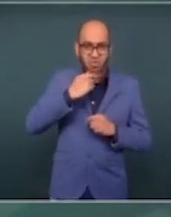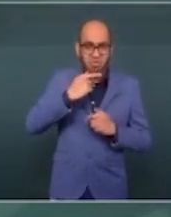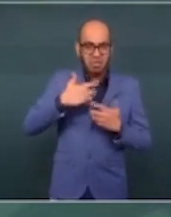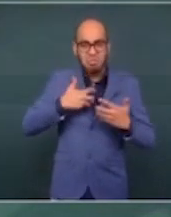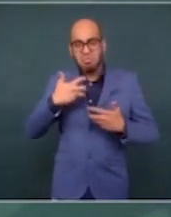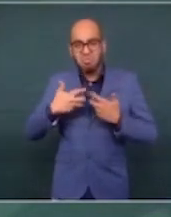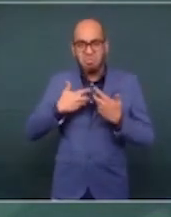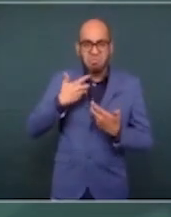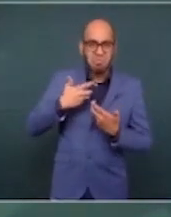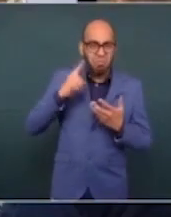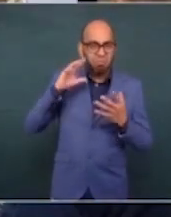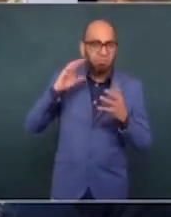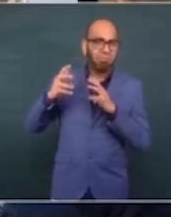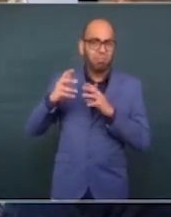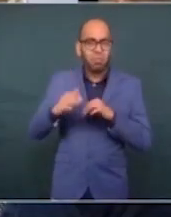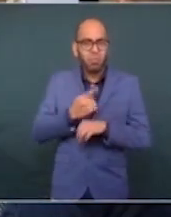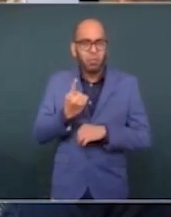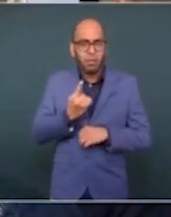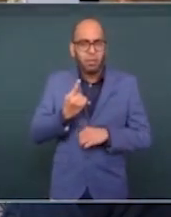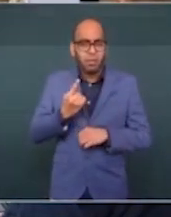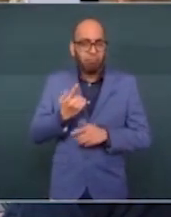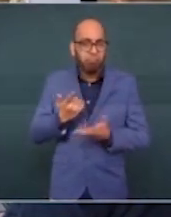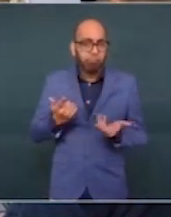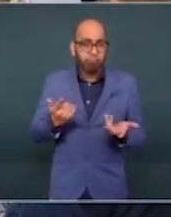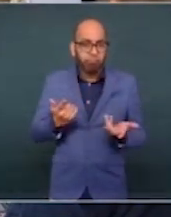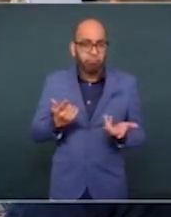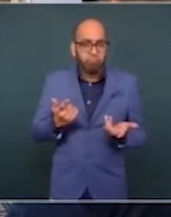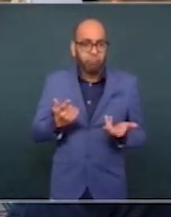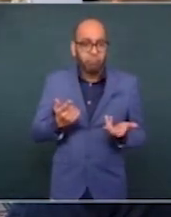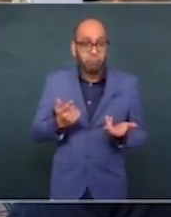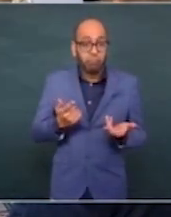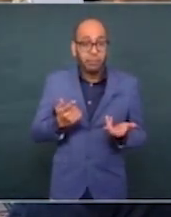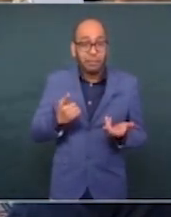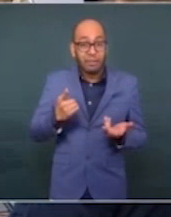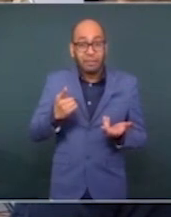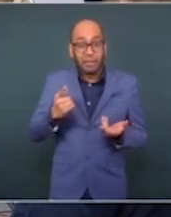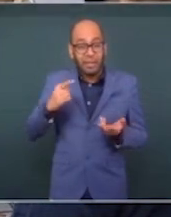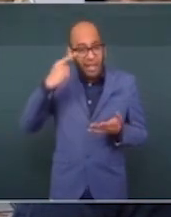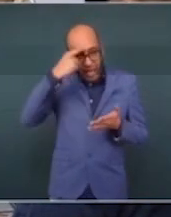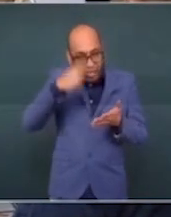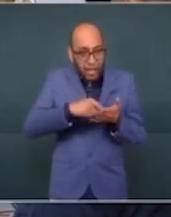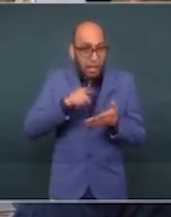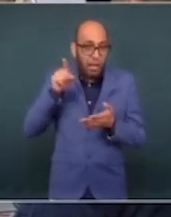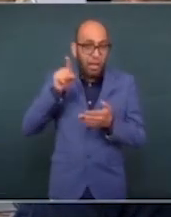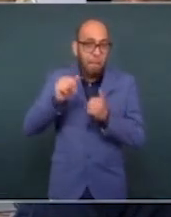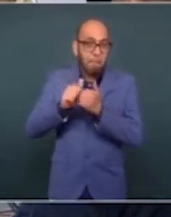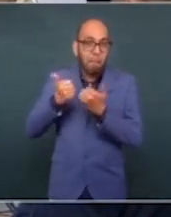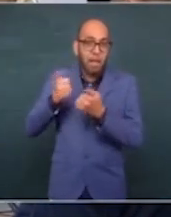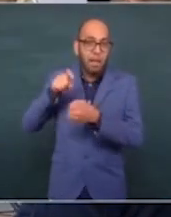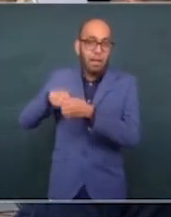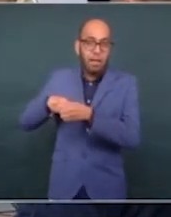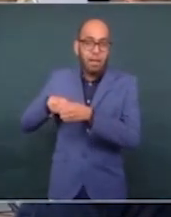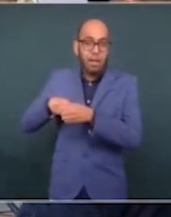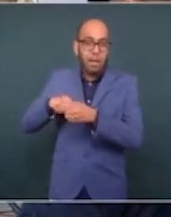porque se privan. Al parecer es panista. Es una cuestión doctrinaria,